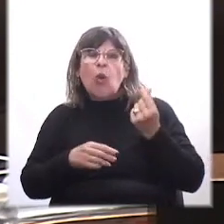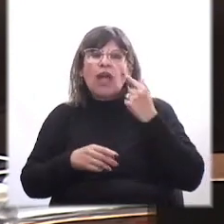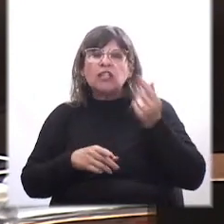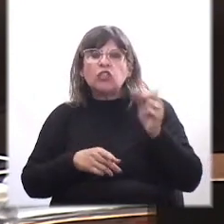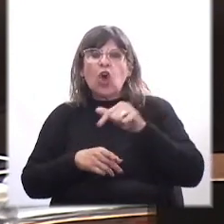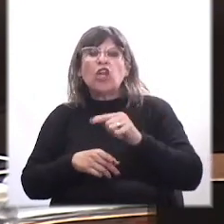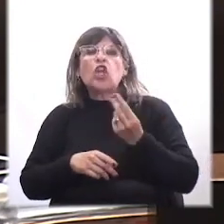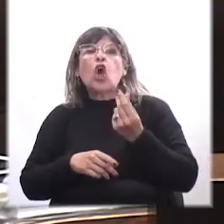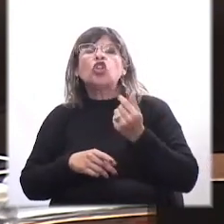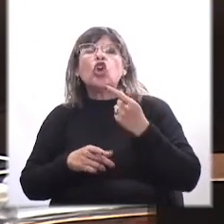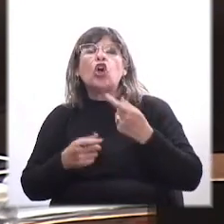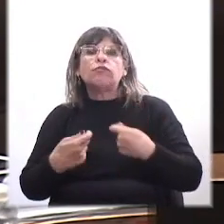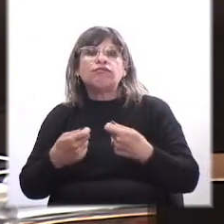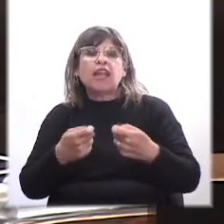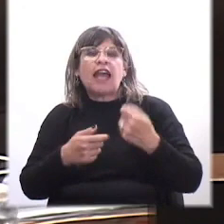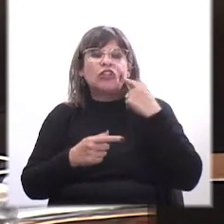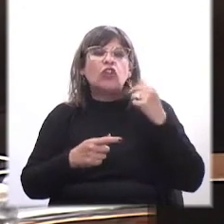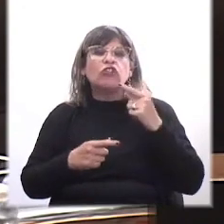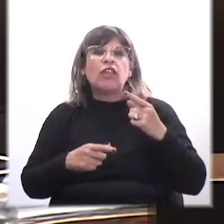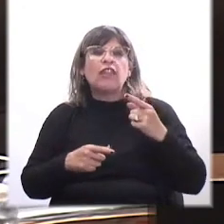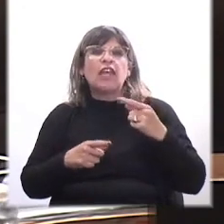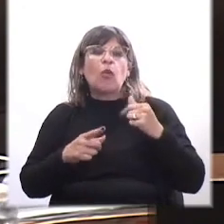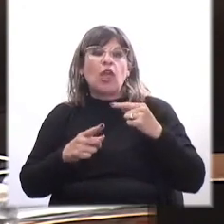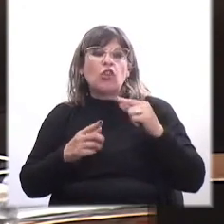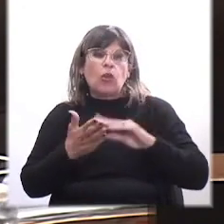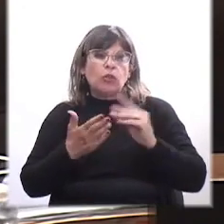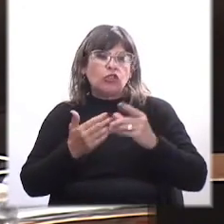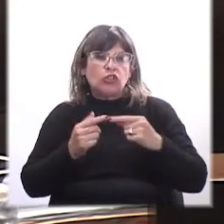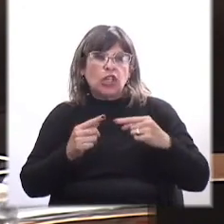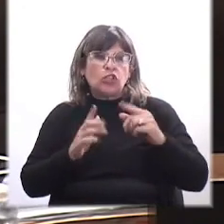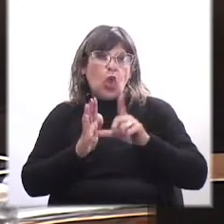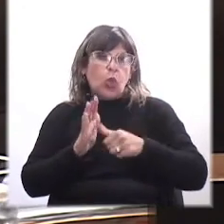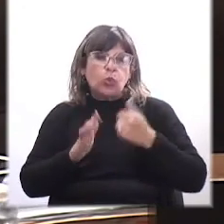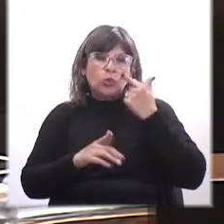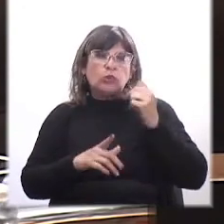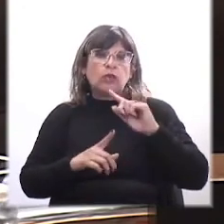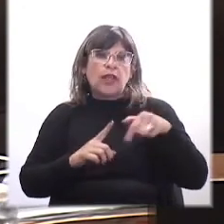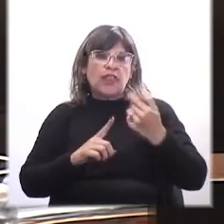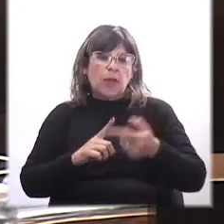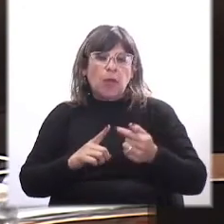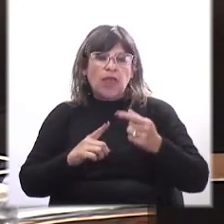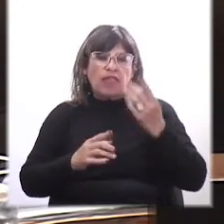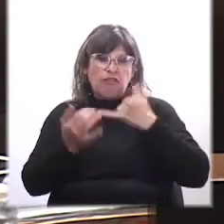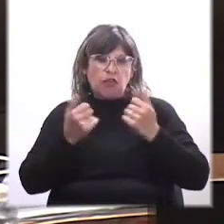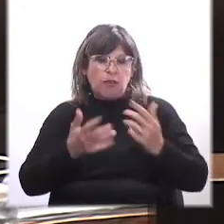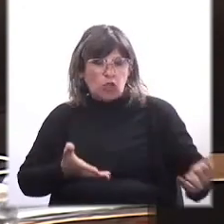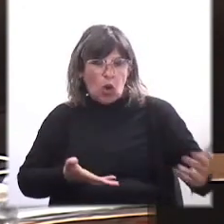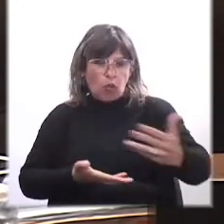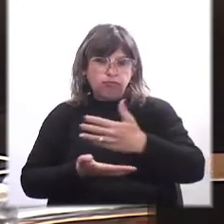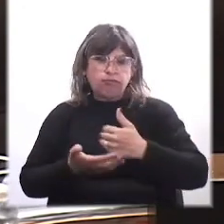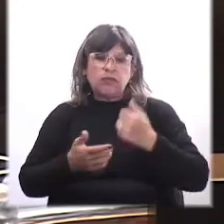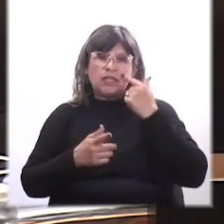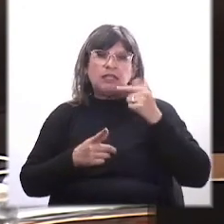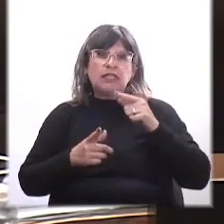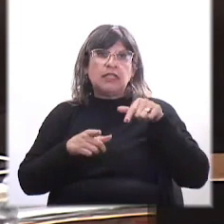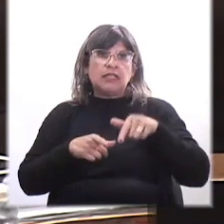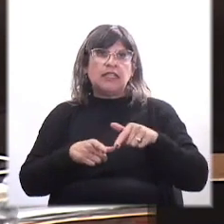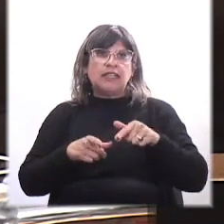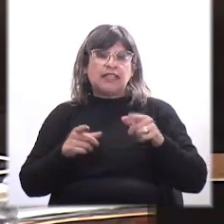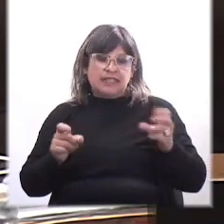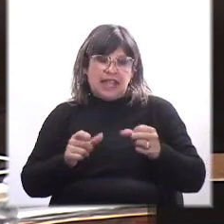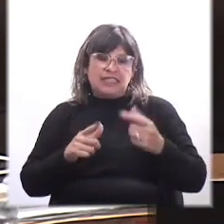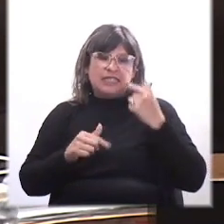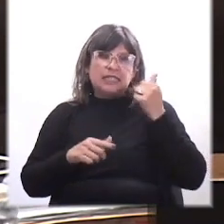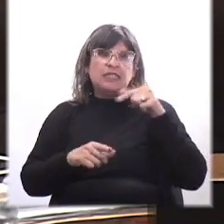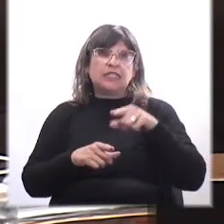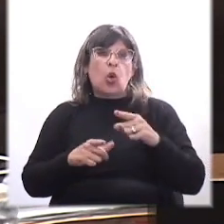la vida del proyecto, entre otros aspectos. Luego, en base a la información relevada, correspondería la realización